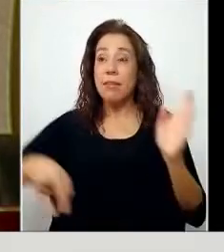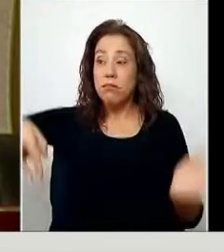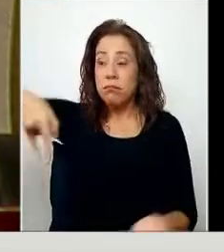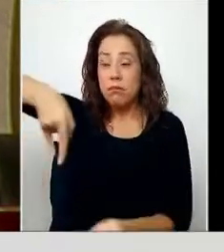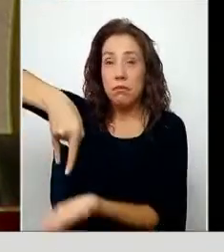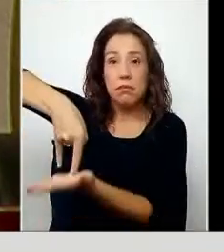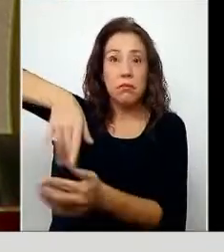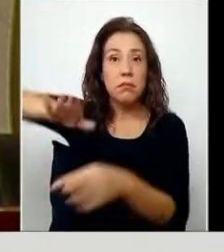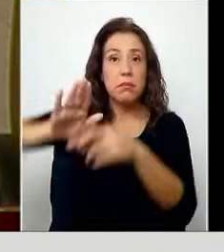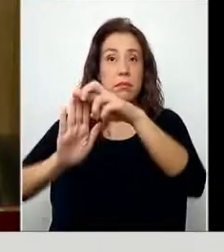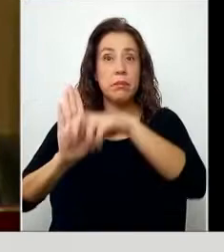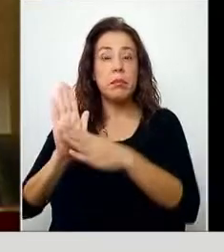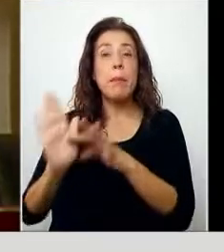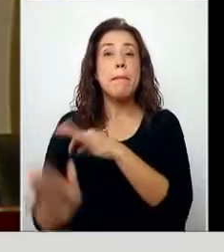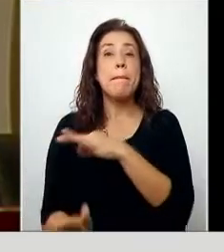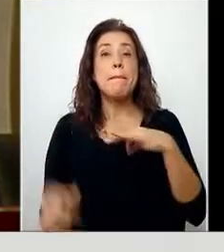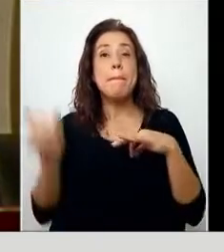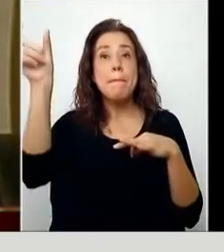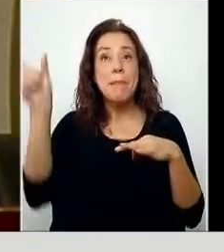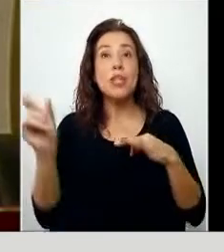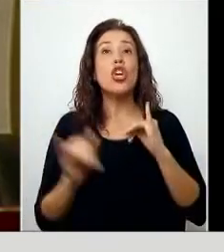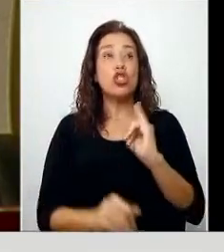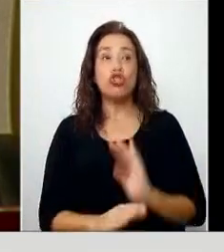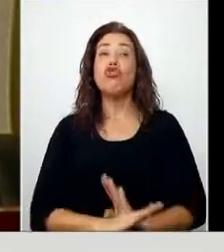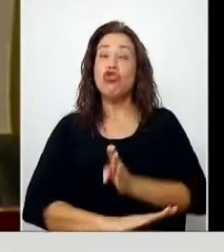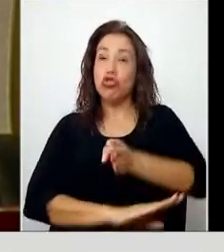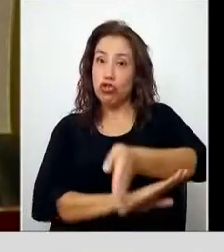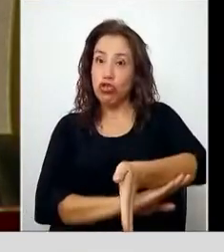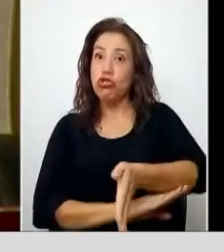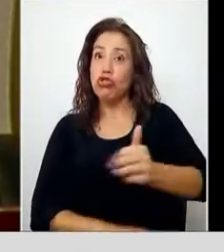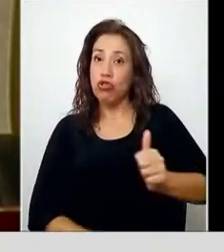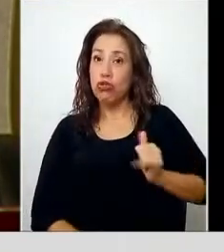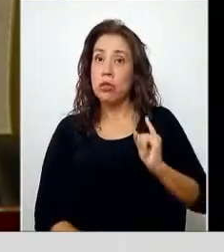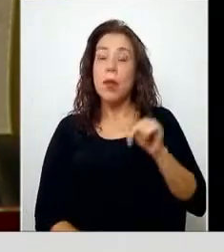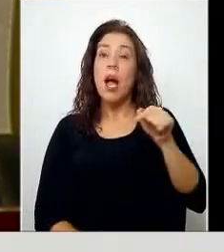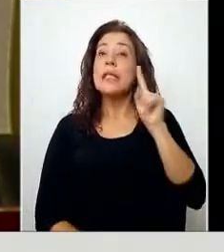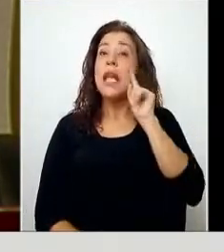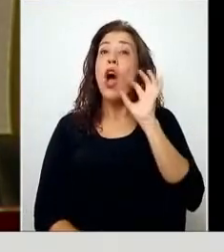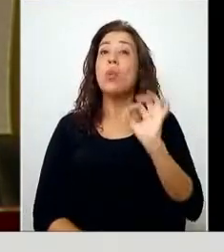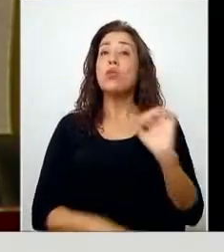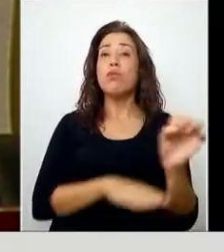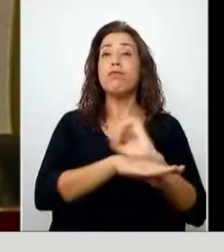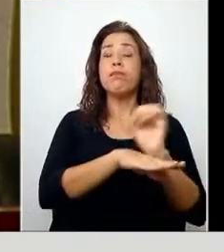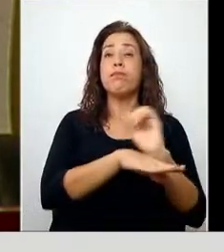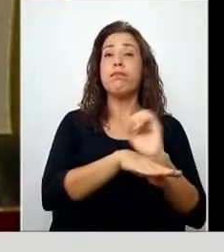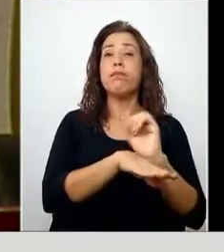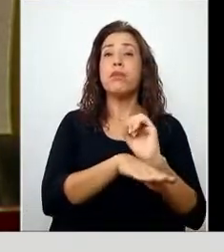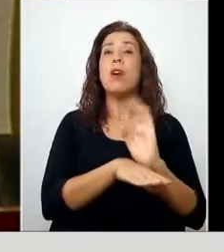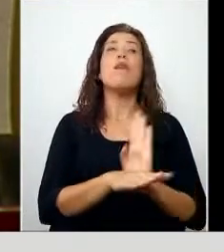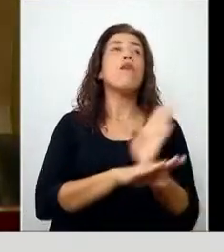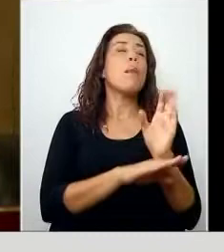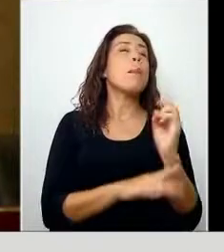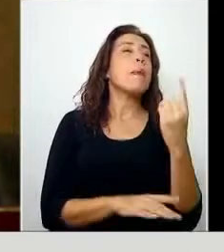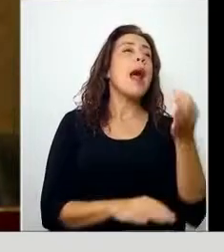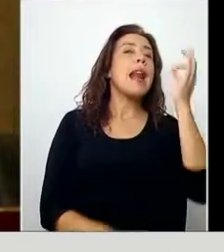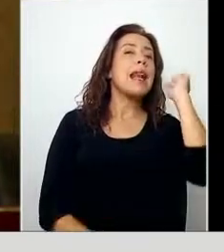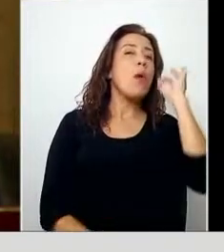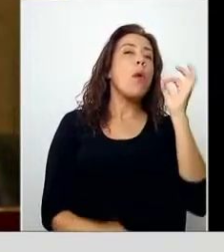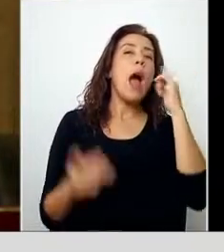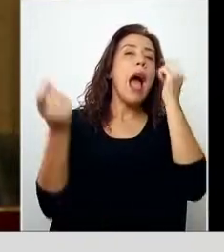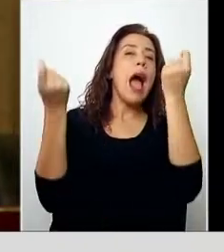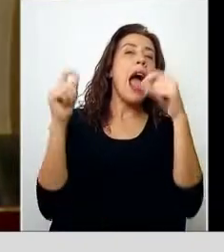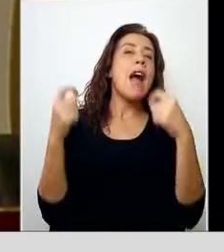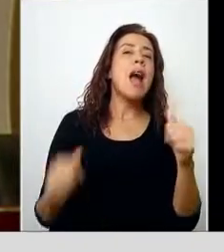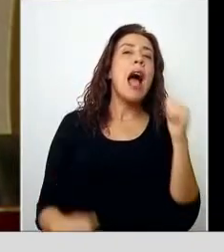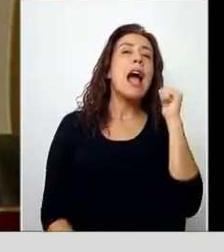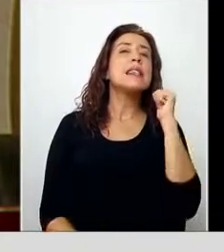hoy el ministro va a estar presente en la sala porque viene justamente en camino porque estaba una reunión justamente para evaluar lo que ocurrió ayer en Santiago por